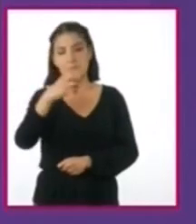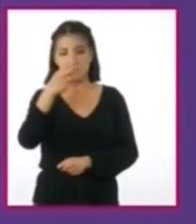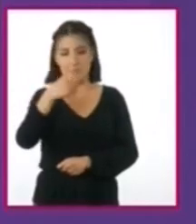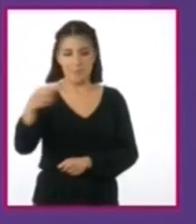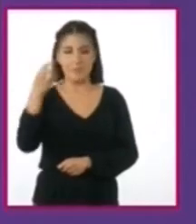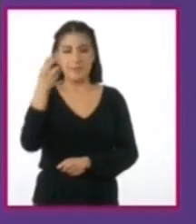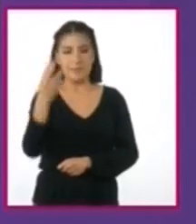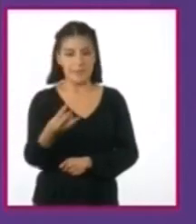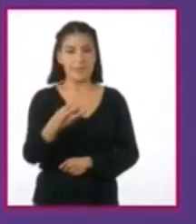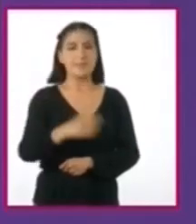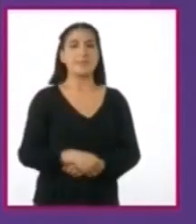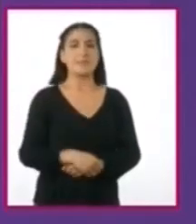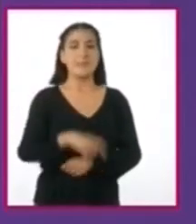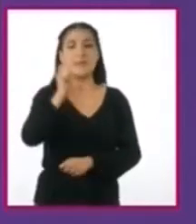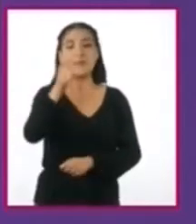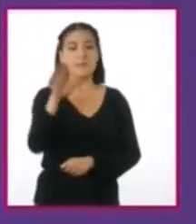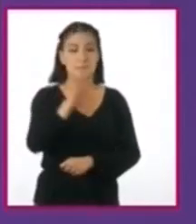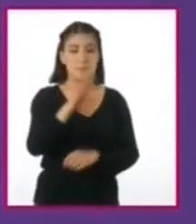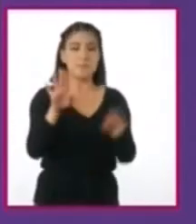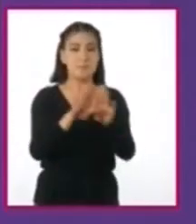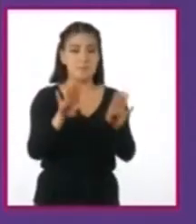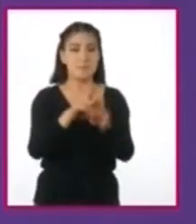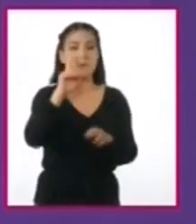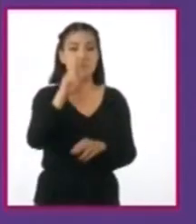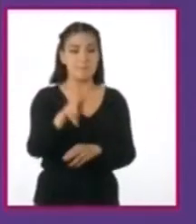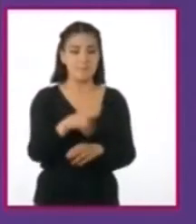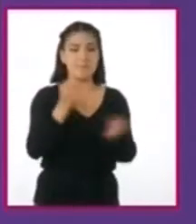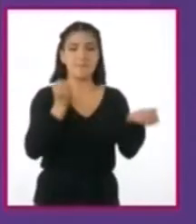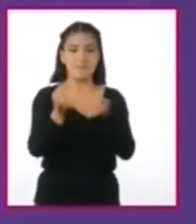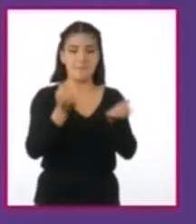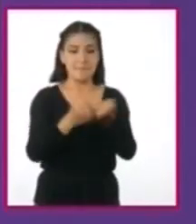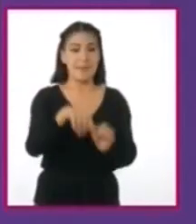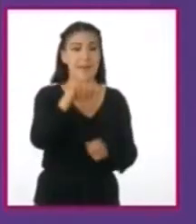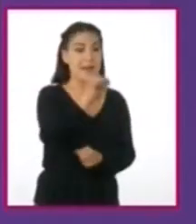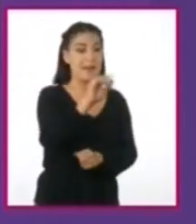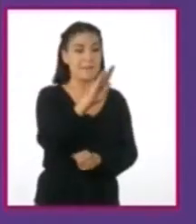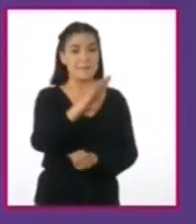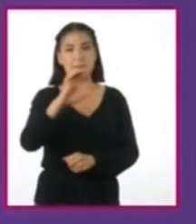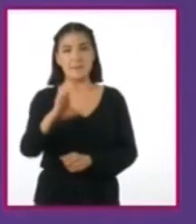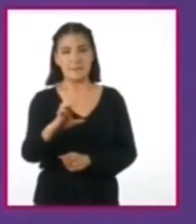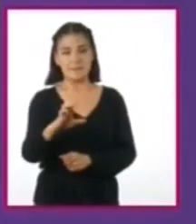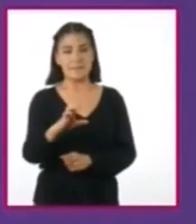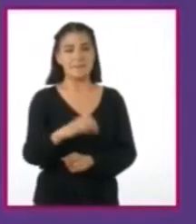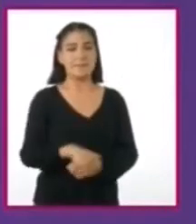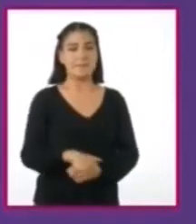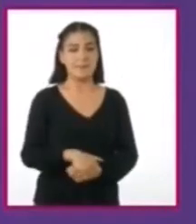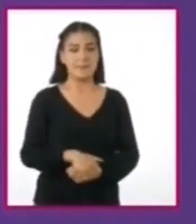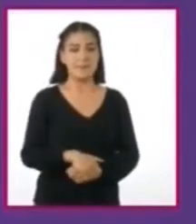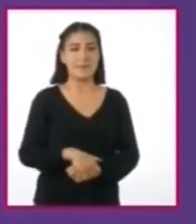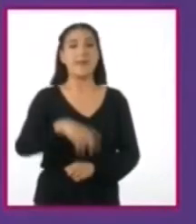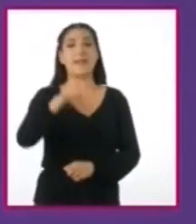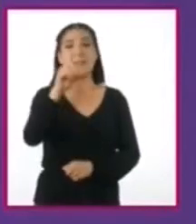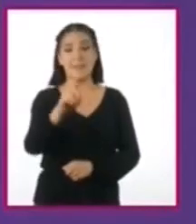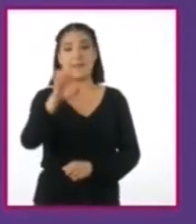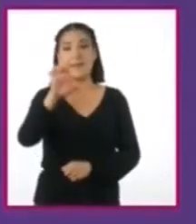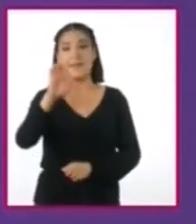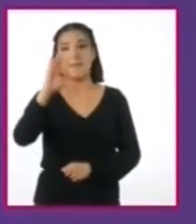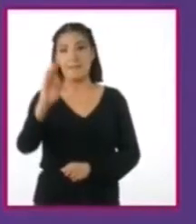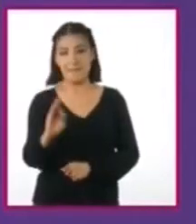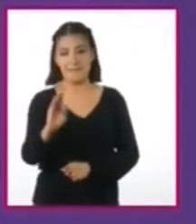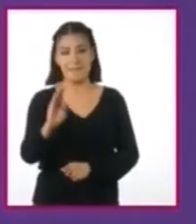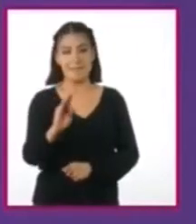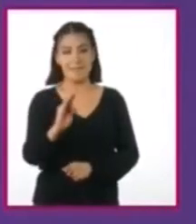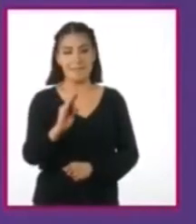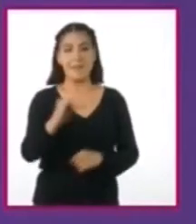Podemos concluir con nuestro ejercicio que los triángulos ABC y el triángulo DEF